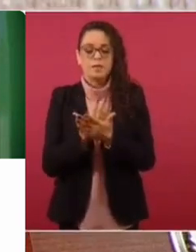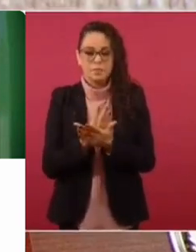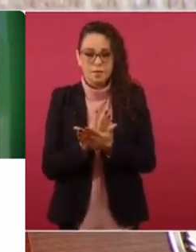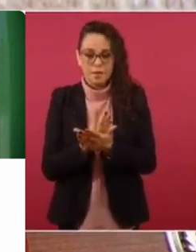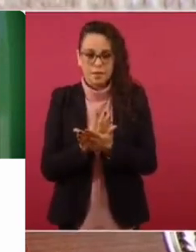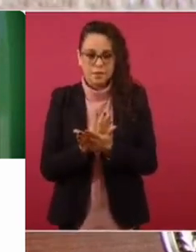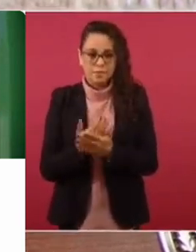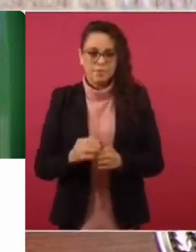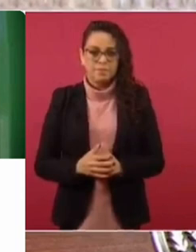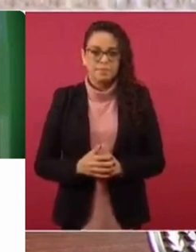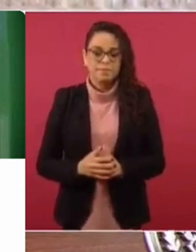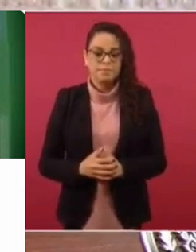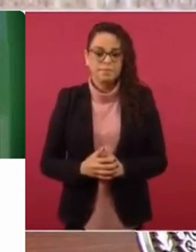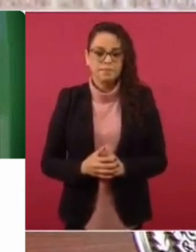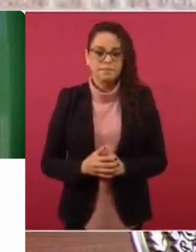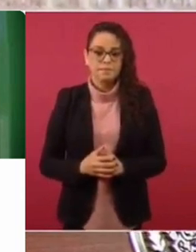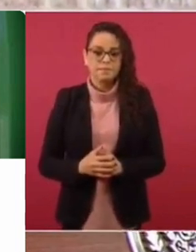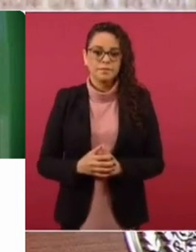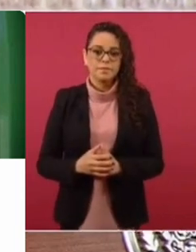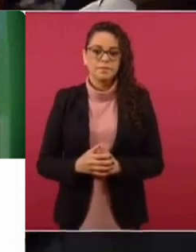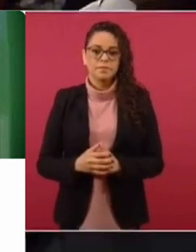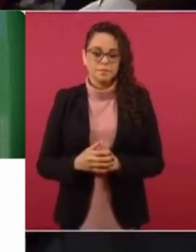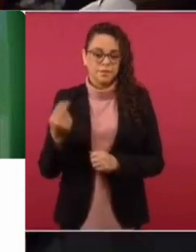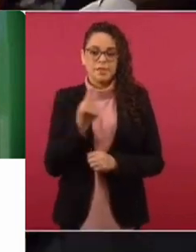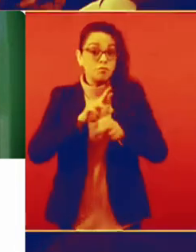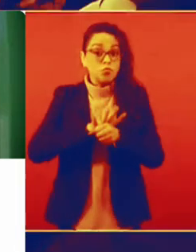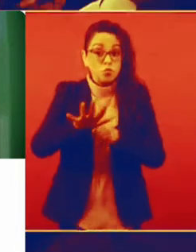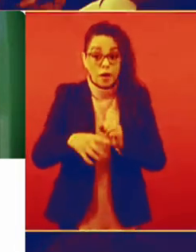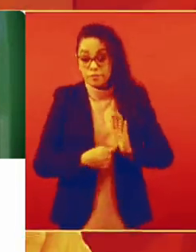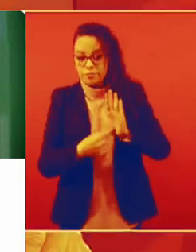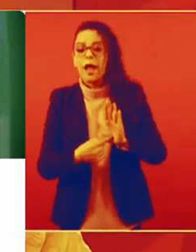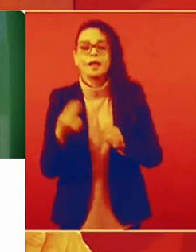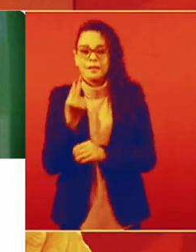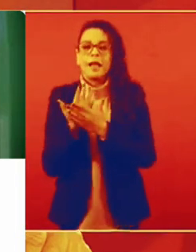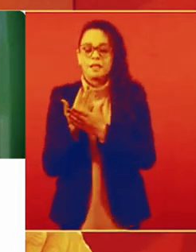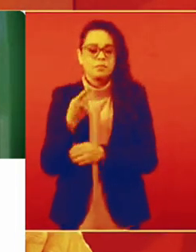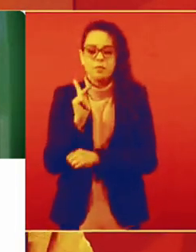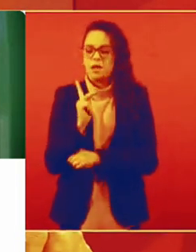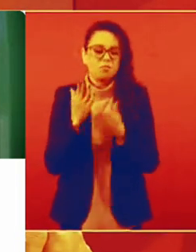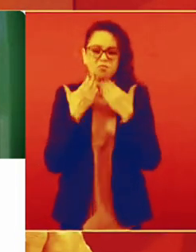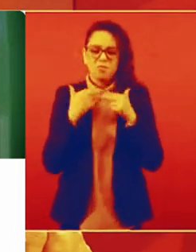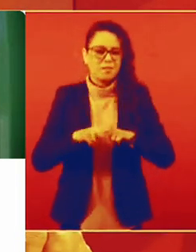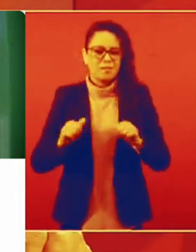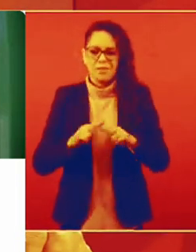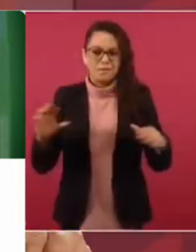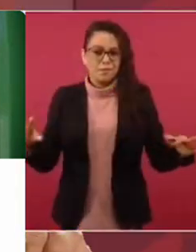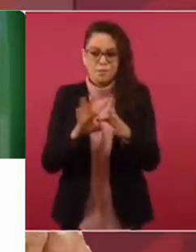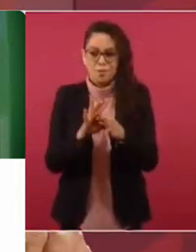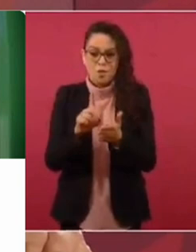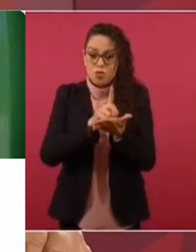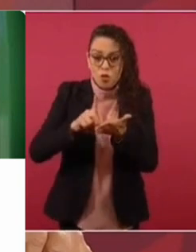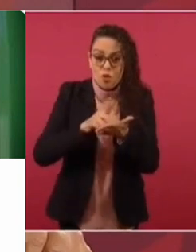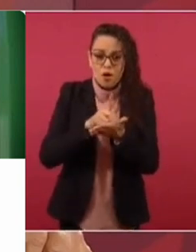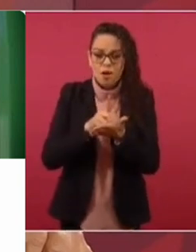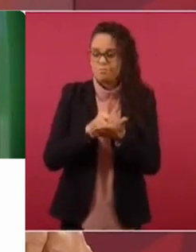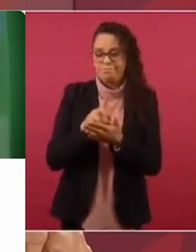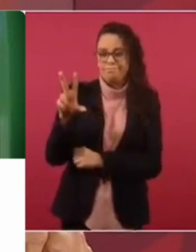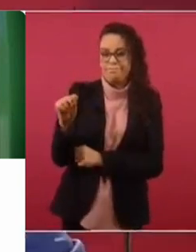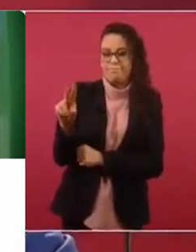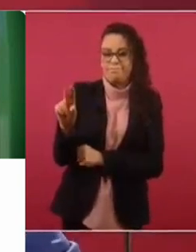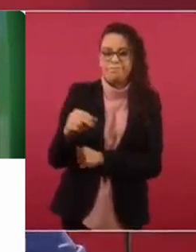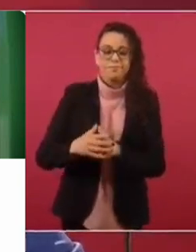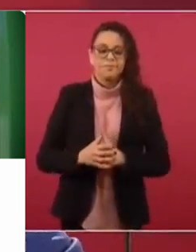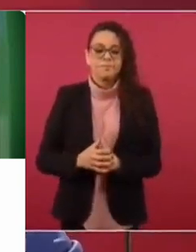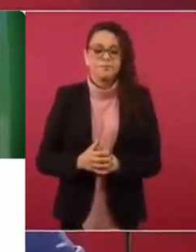con prudencia, esperemos los resultados, pero no hay nada que tenga que ver con drogas. Eso